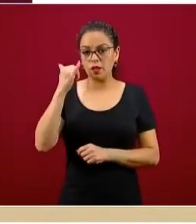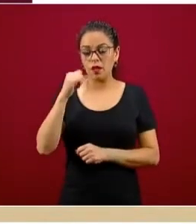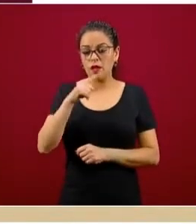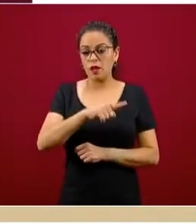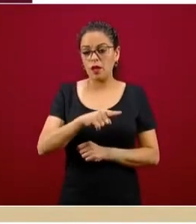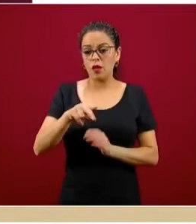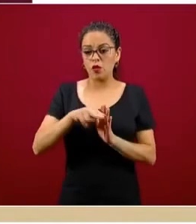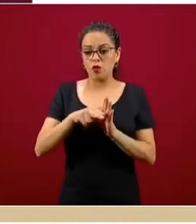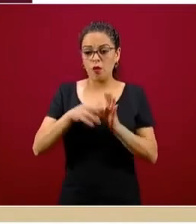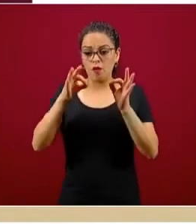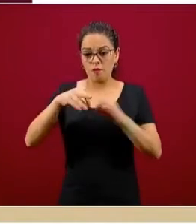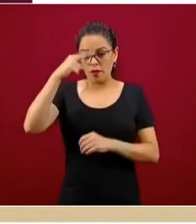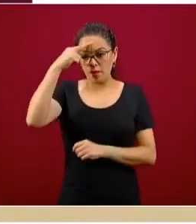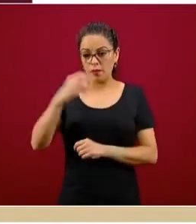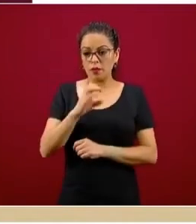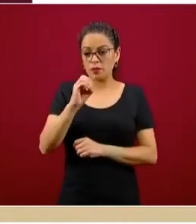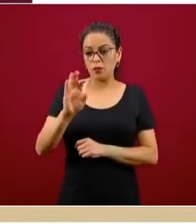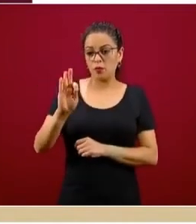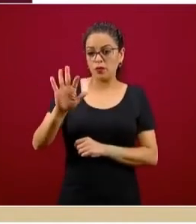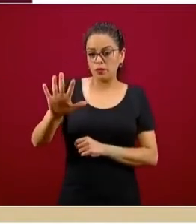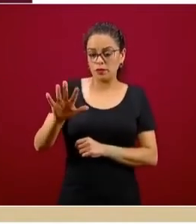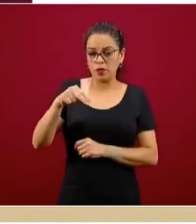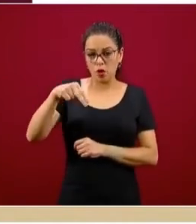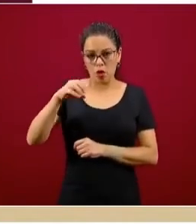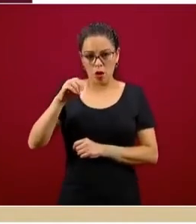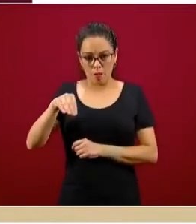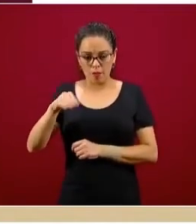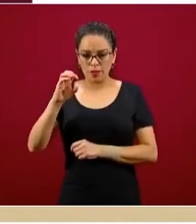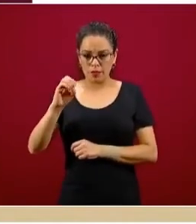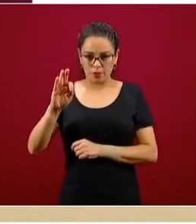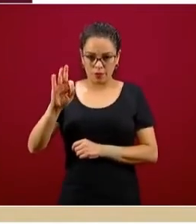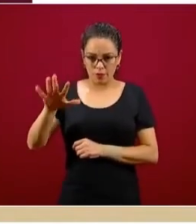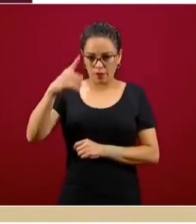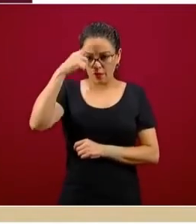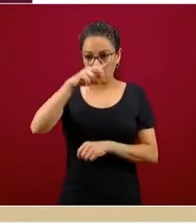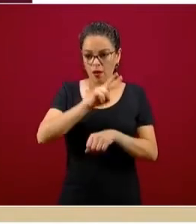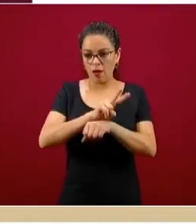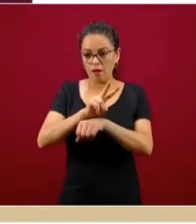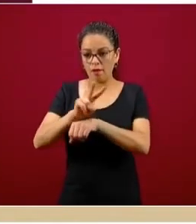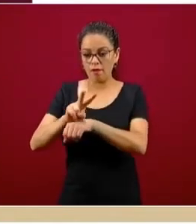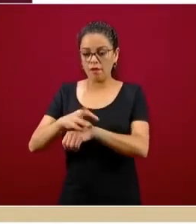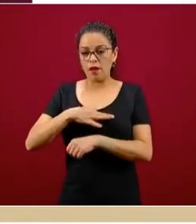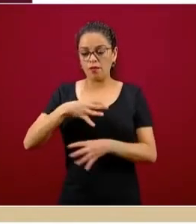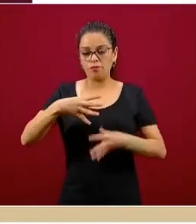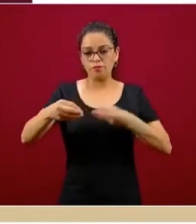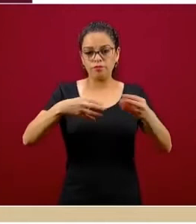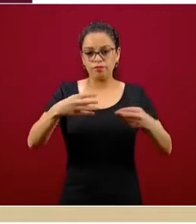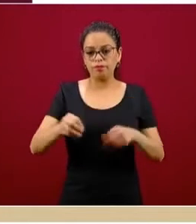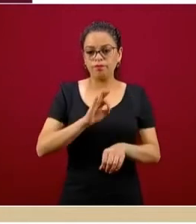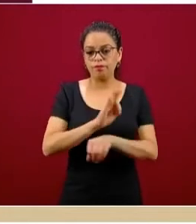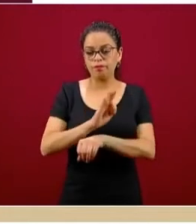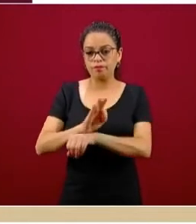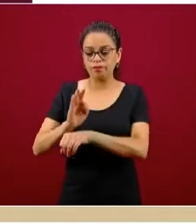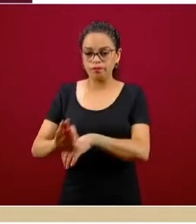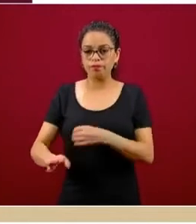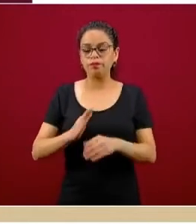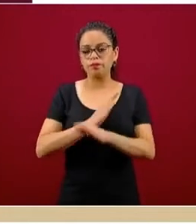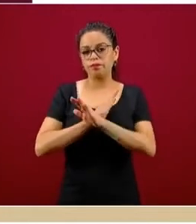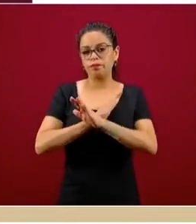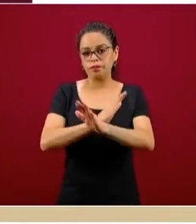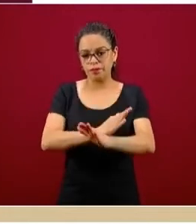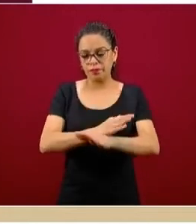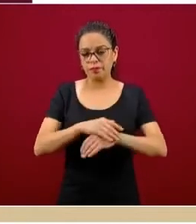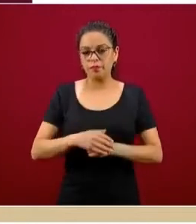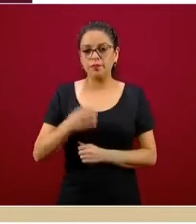mexicana 045 para la vigilancia epidemiológica, prevención y control de las infecciones nosocomiales, es decir,